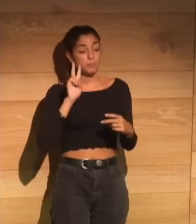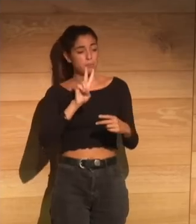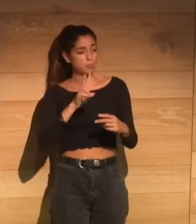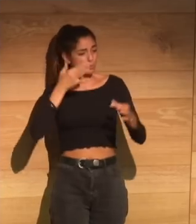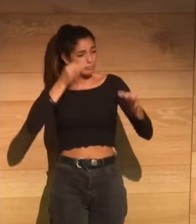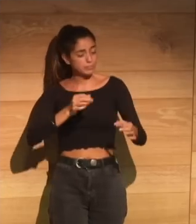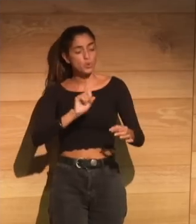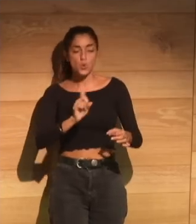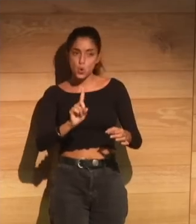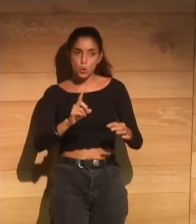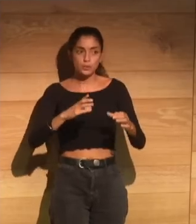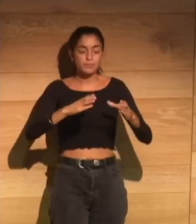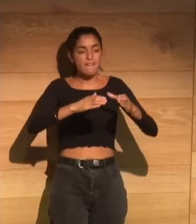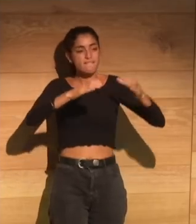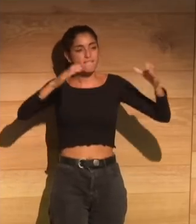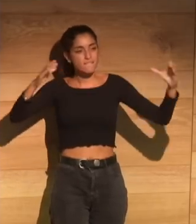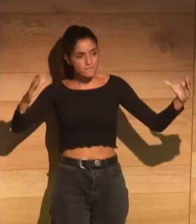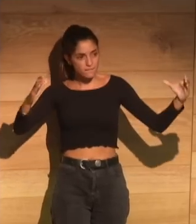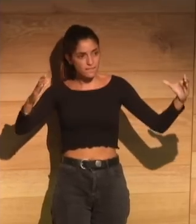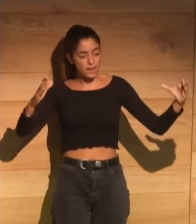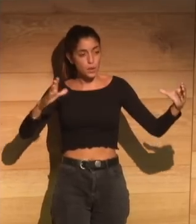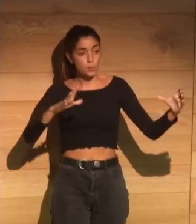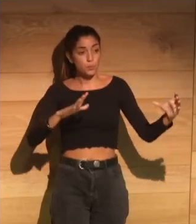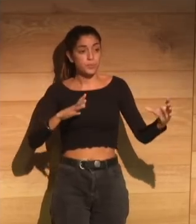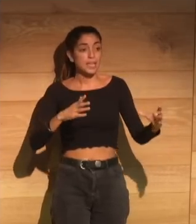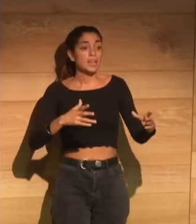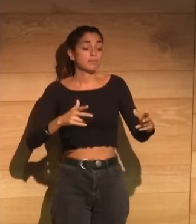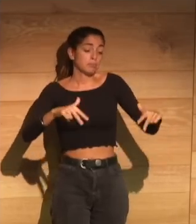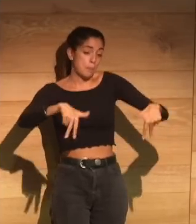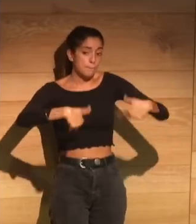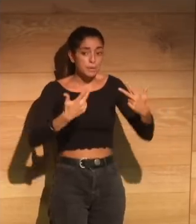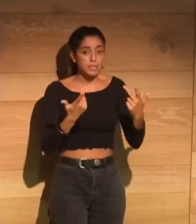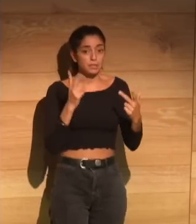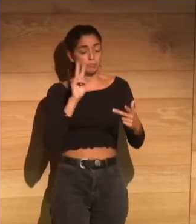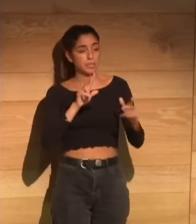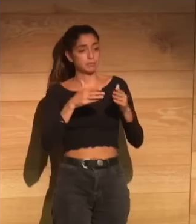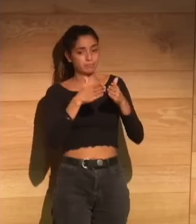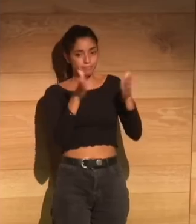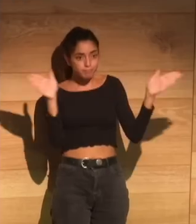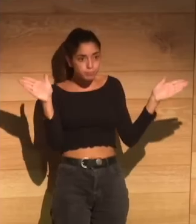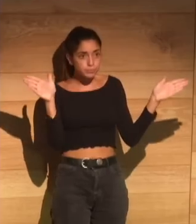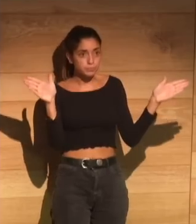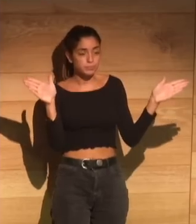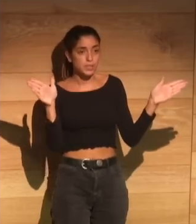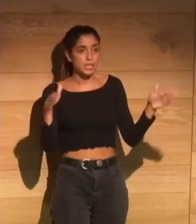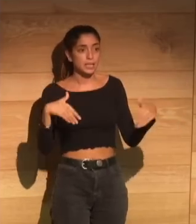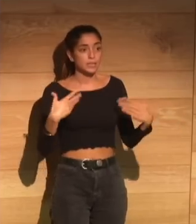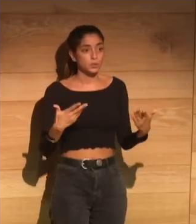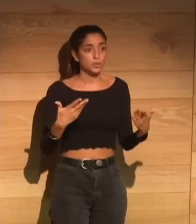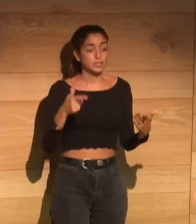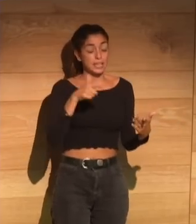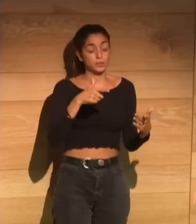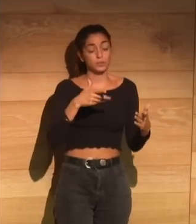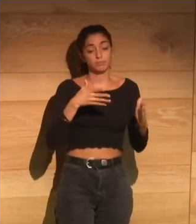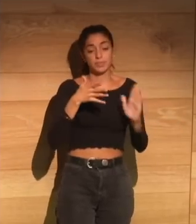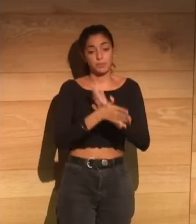más ancho de lo habitual. Nos vale. Permite ver muchísimo mucho más. Eso, llegado a un determinado extremo, empieza a deformar